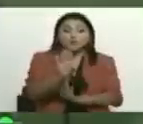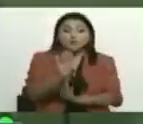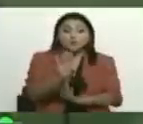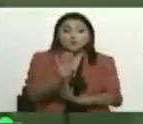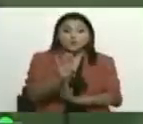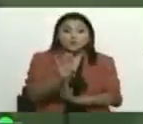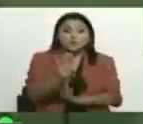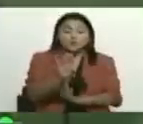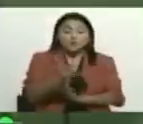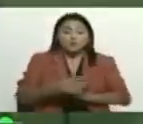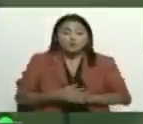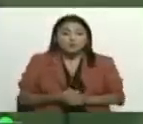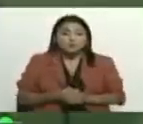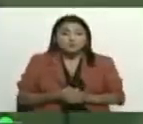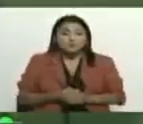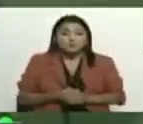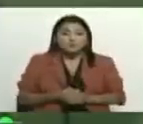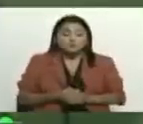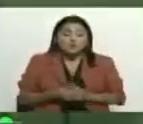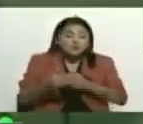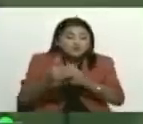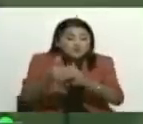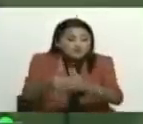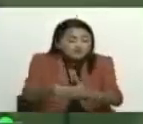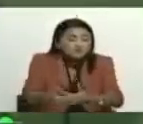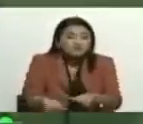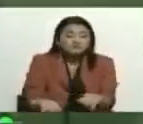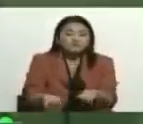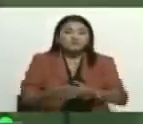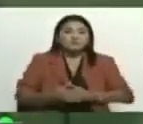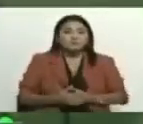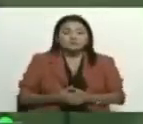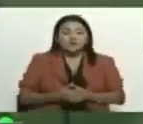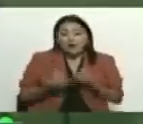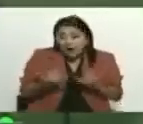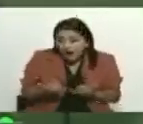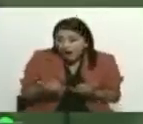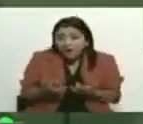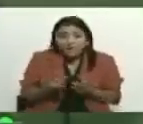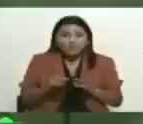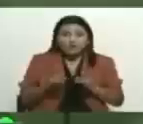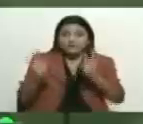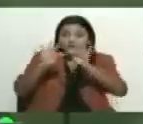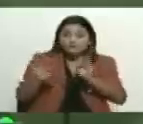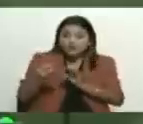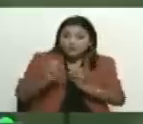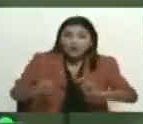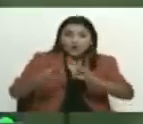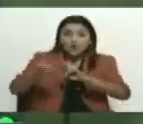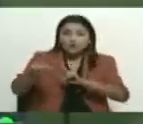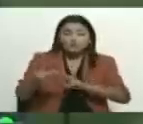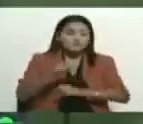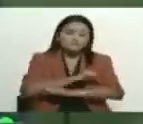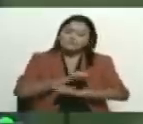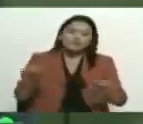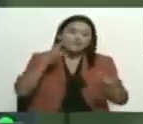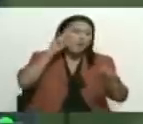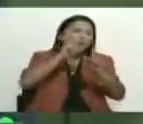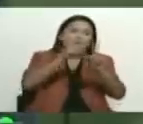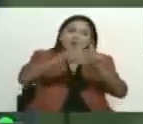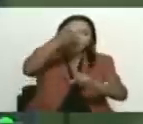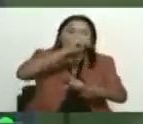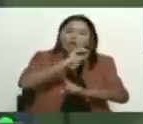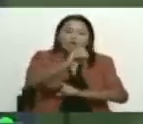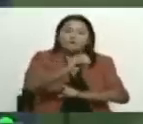¿Cuánto más tiempo tendrá que pasar para darnos cuenta que bajo el actual sistema es imposible alcanzar esas metas que nos hemos